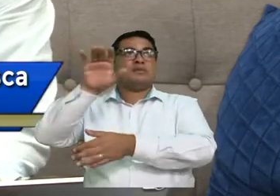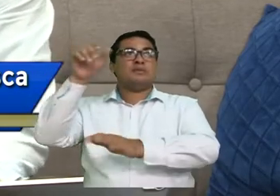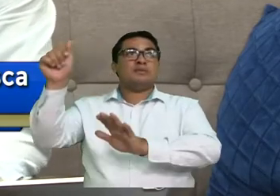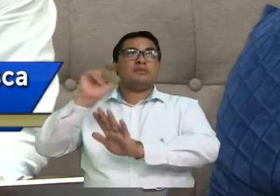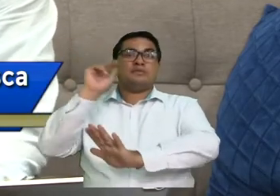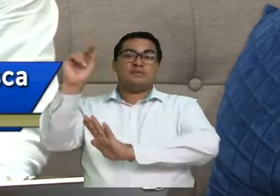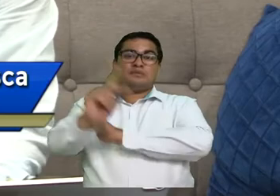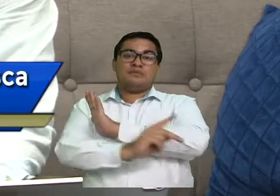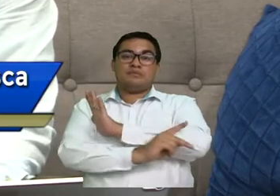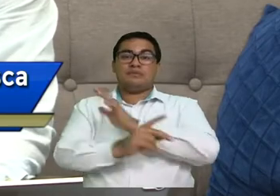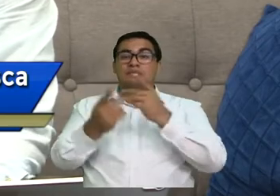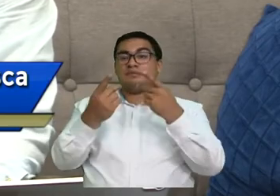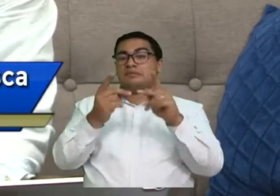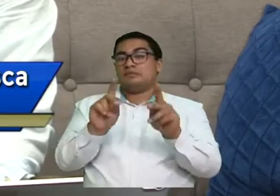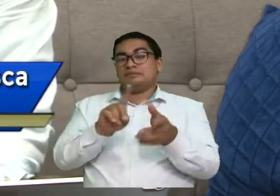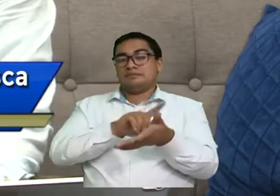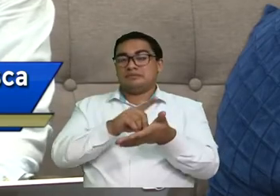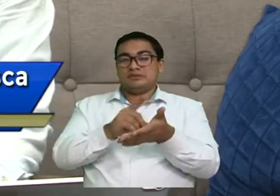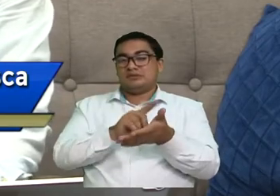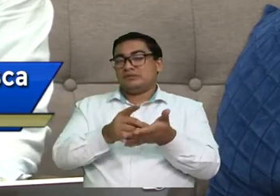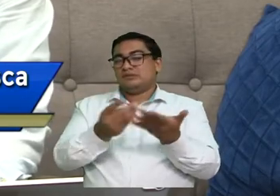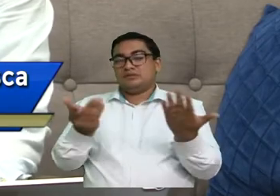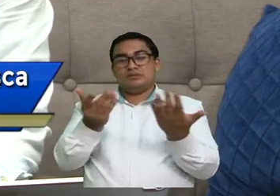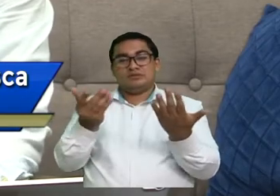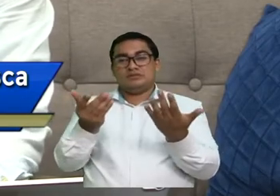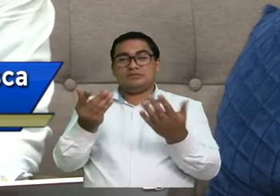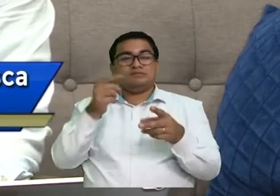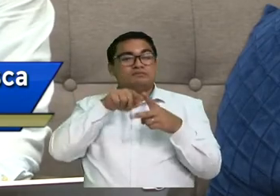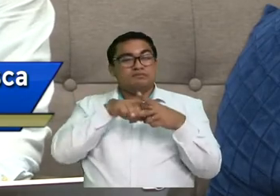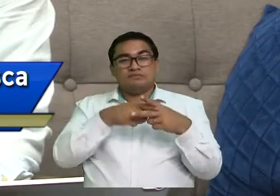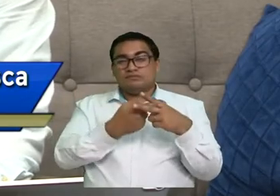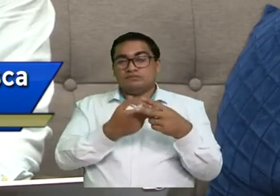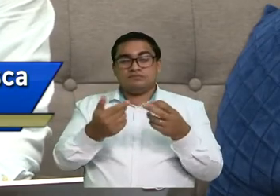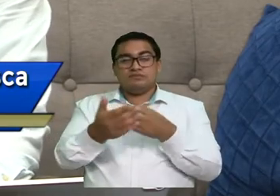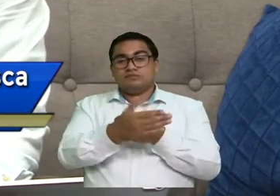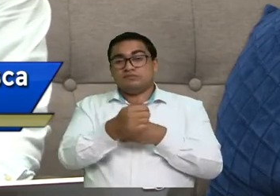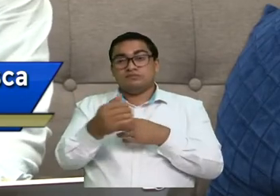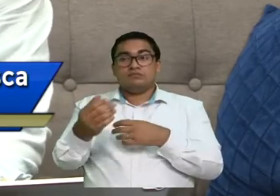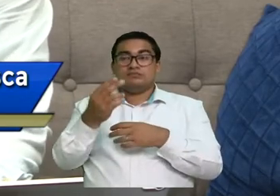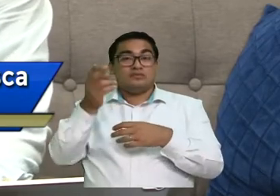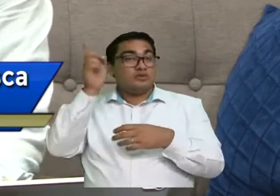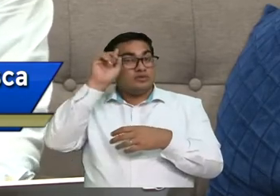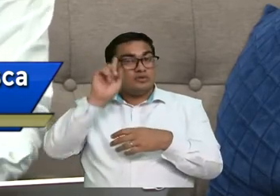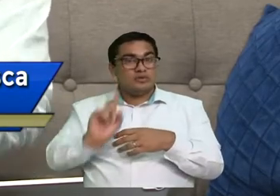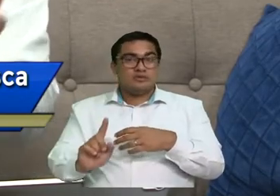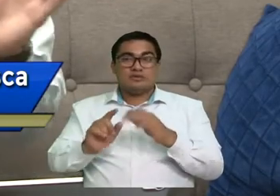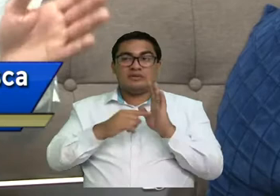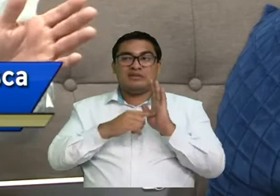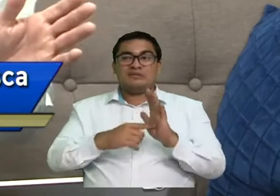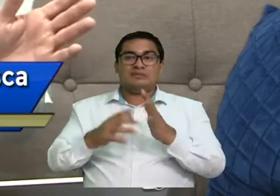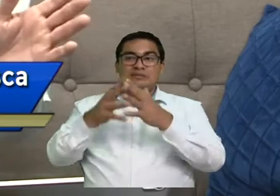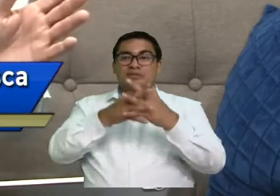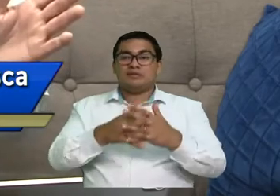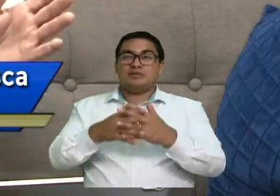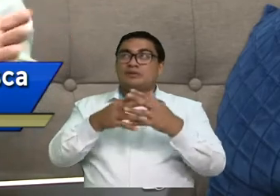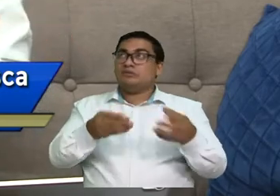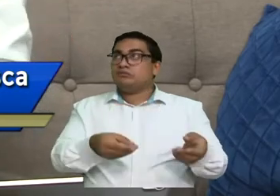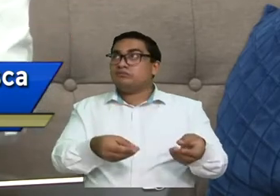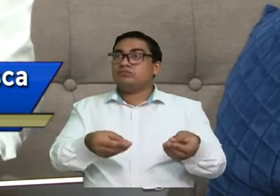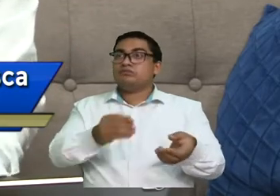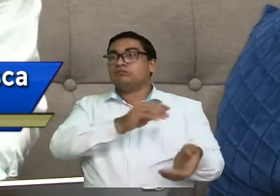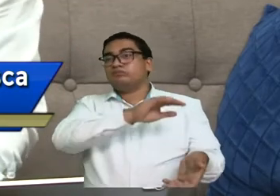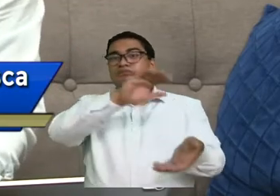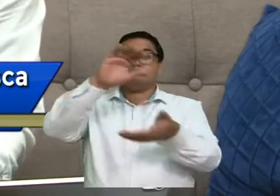incertidumbre, ¿ya? Que, ok, vas a comenzar y no sabes si los Estados Unidos te van a comprar, te han estado comprando, no